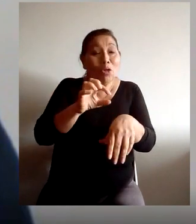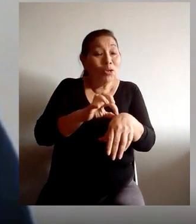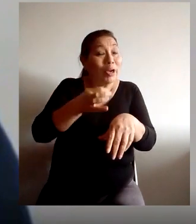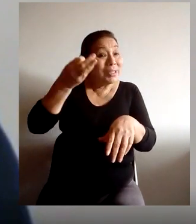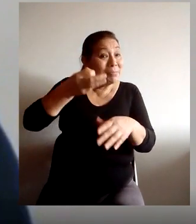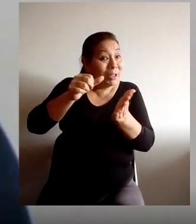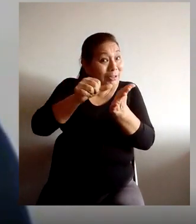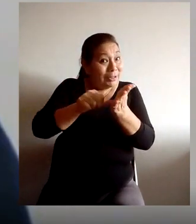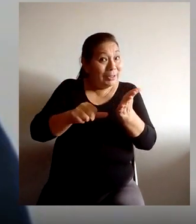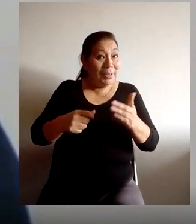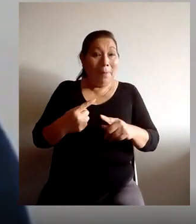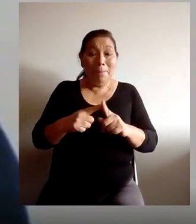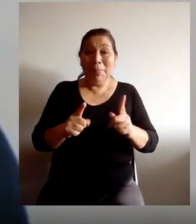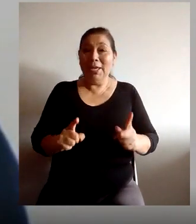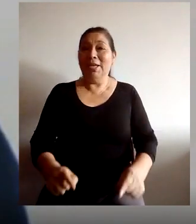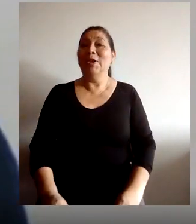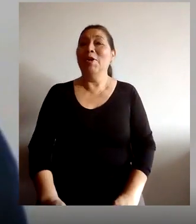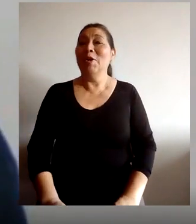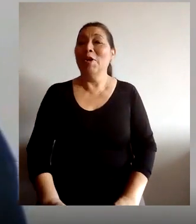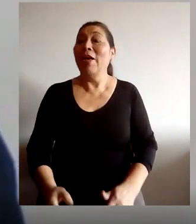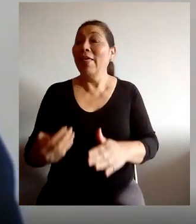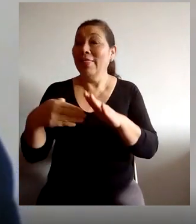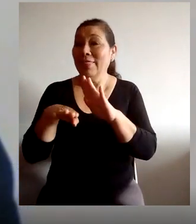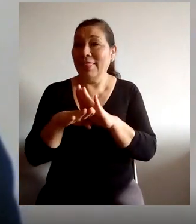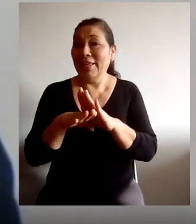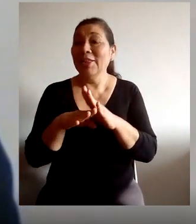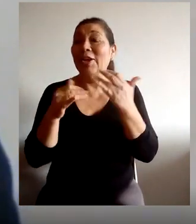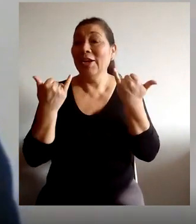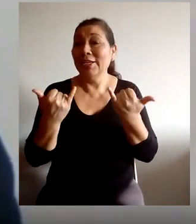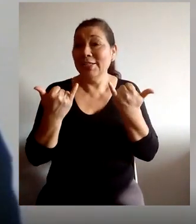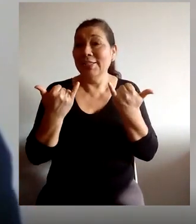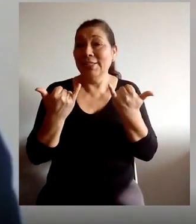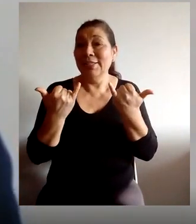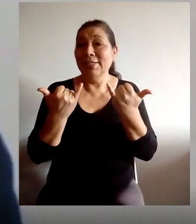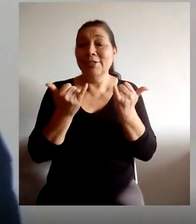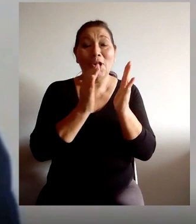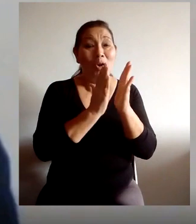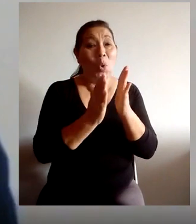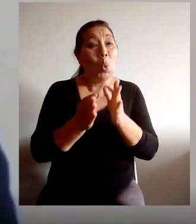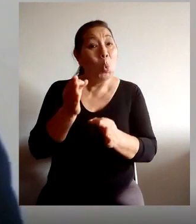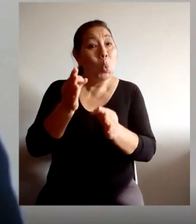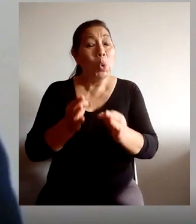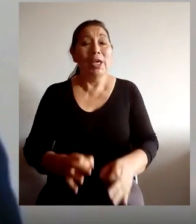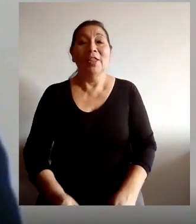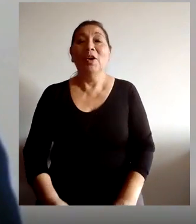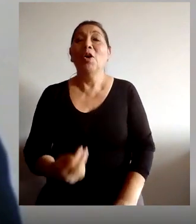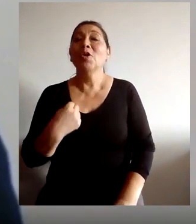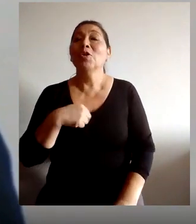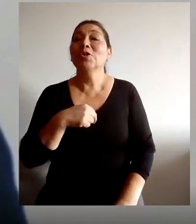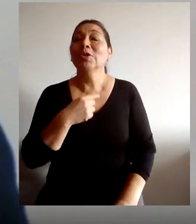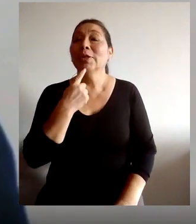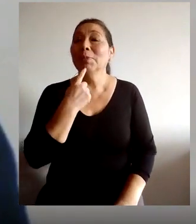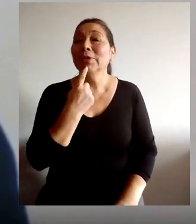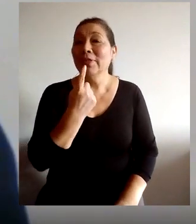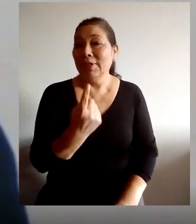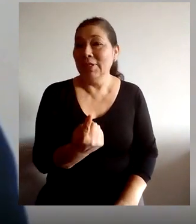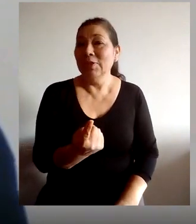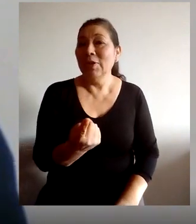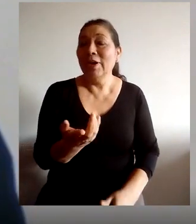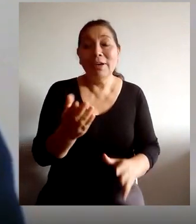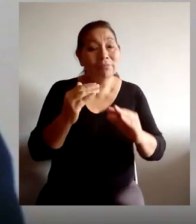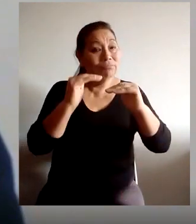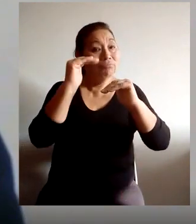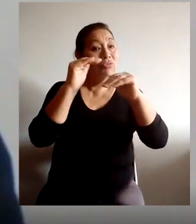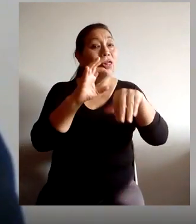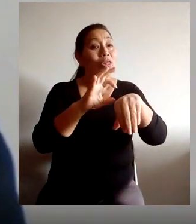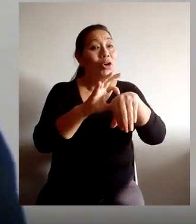ordenamiento jurídico, lo que nosotros hemos relevado, que el estándar médico, es decir, el procedimiento de diagnóstico que se ha